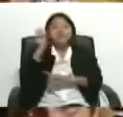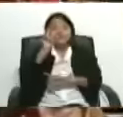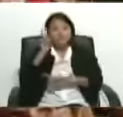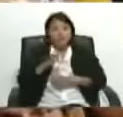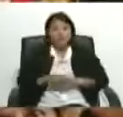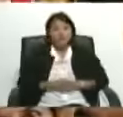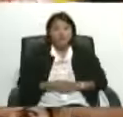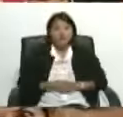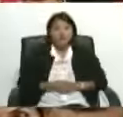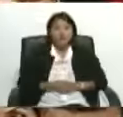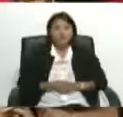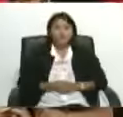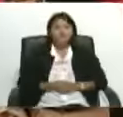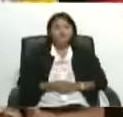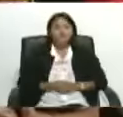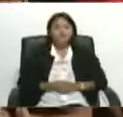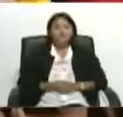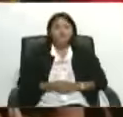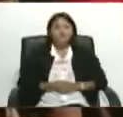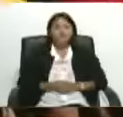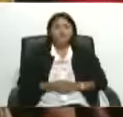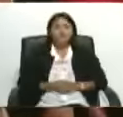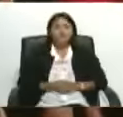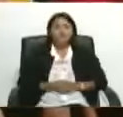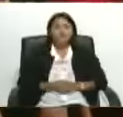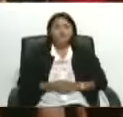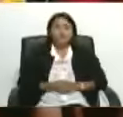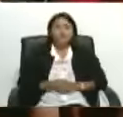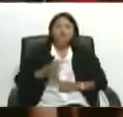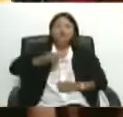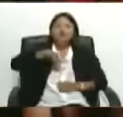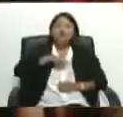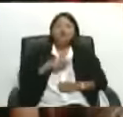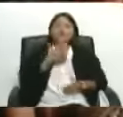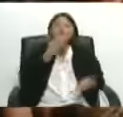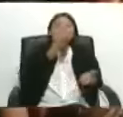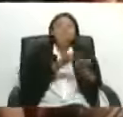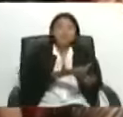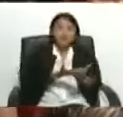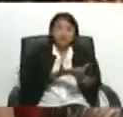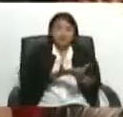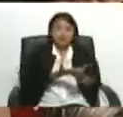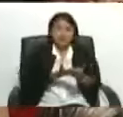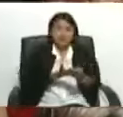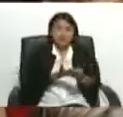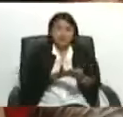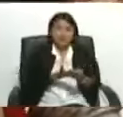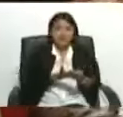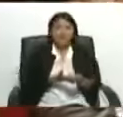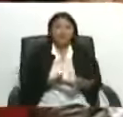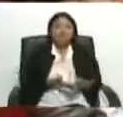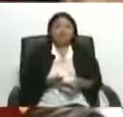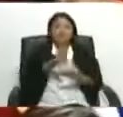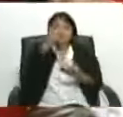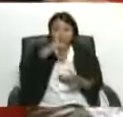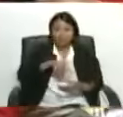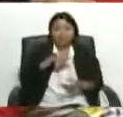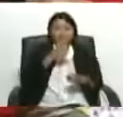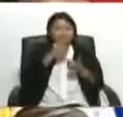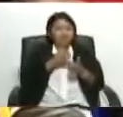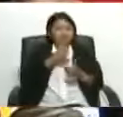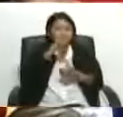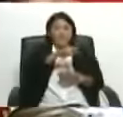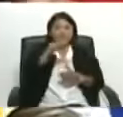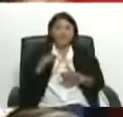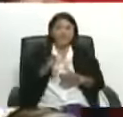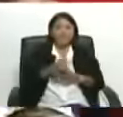internas y externas. A pedir nosotros, como buenos ciudadanos que somos, que esta gente no se